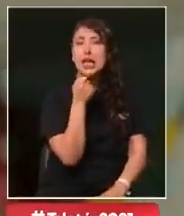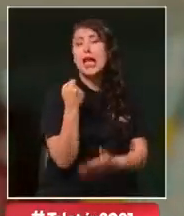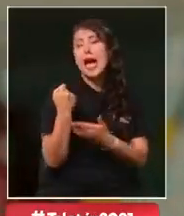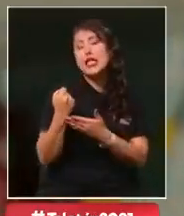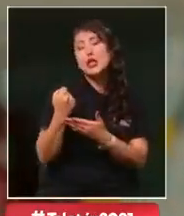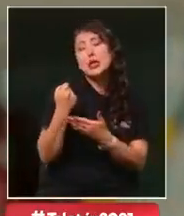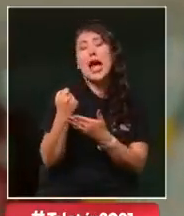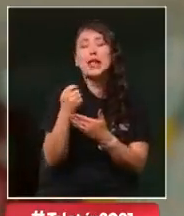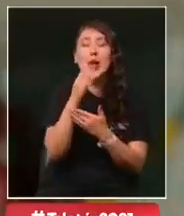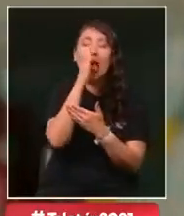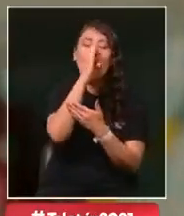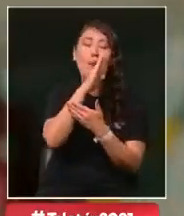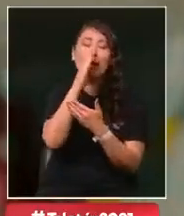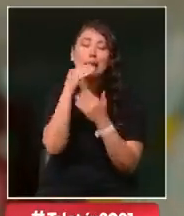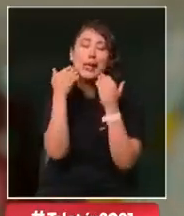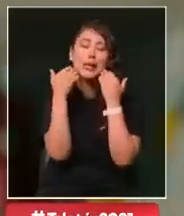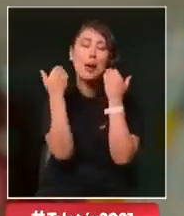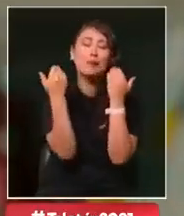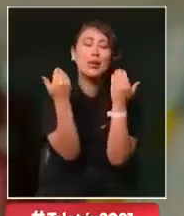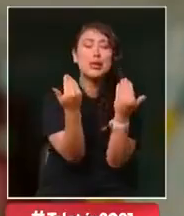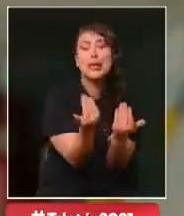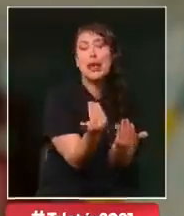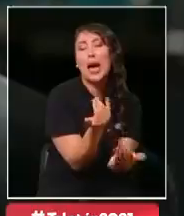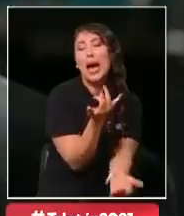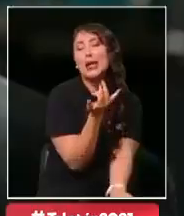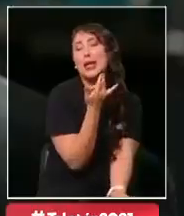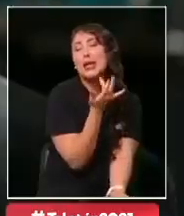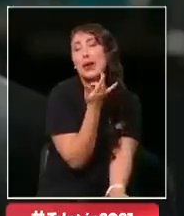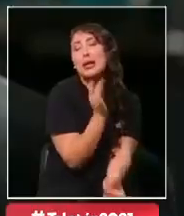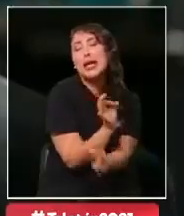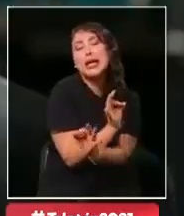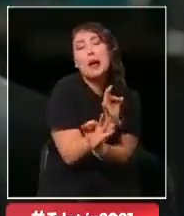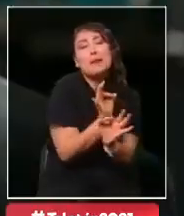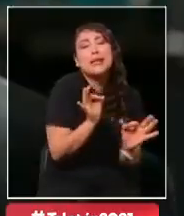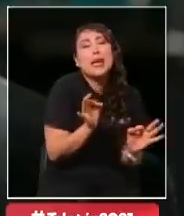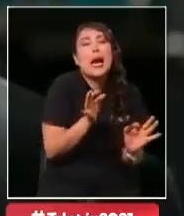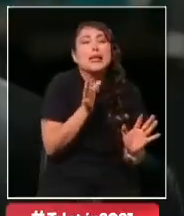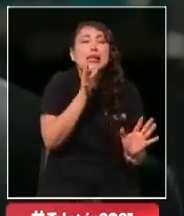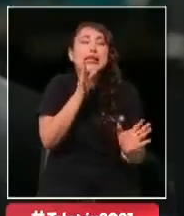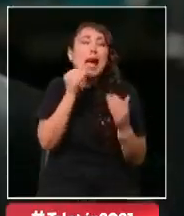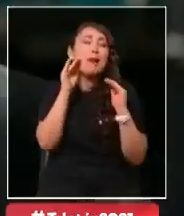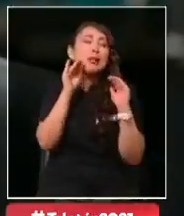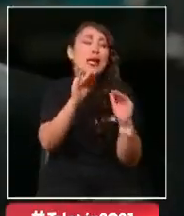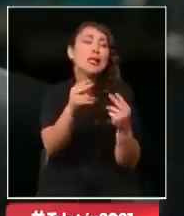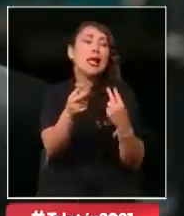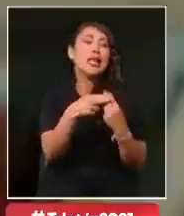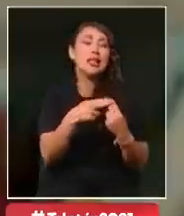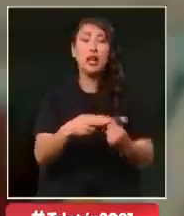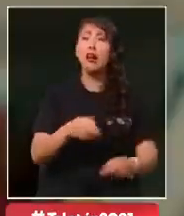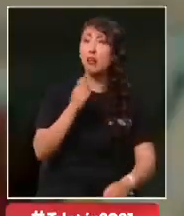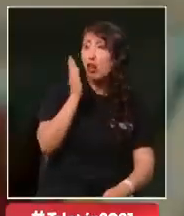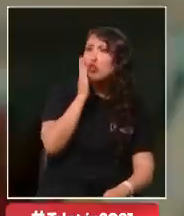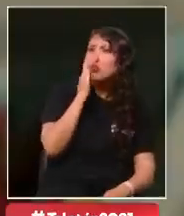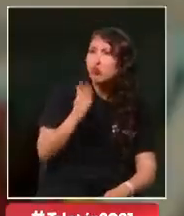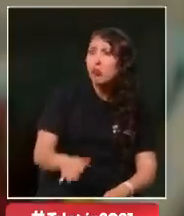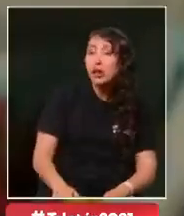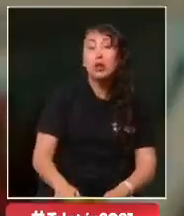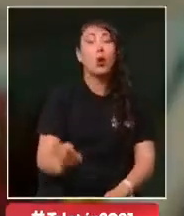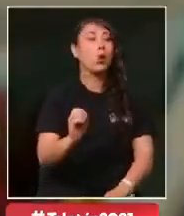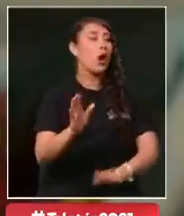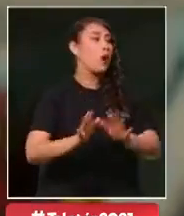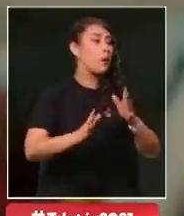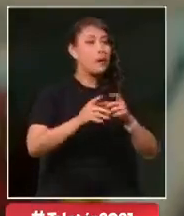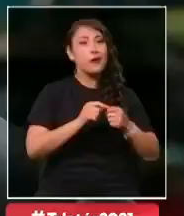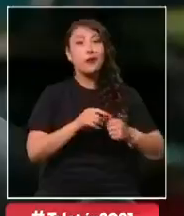a depositar, una cosa tan especial, la Teletón. Está simpático, ¿eh? O puede ser también, por